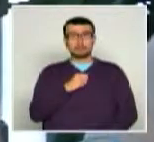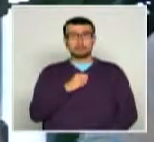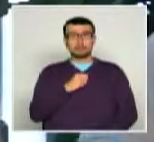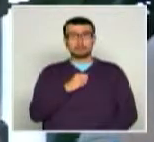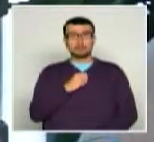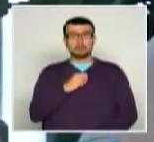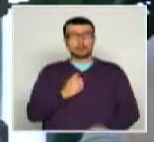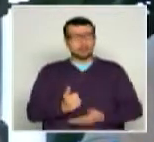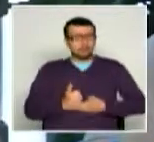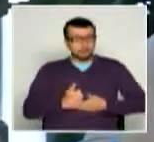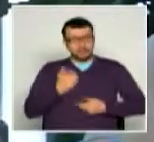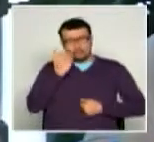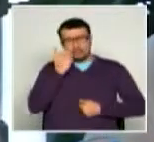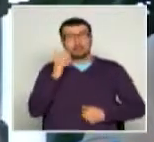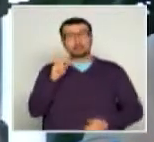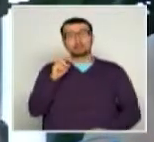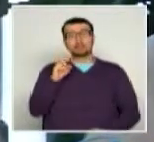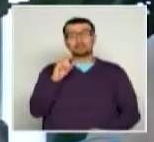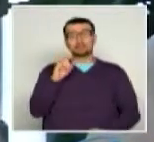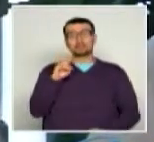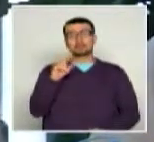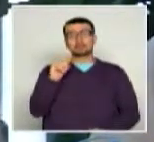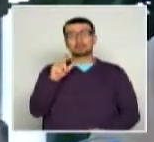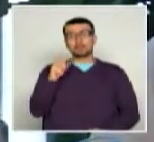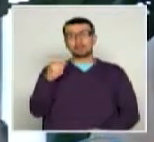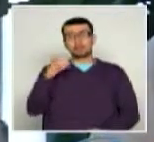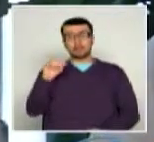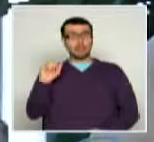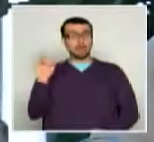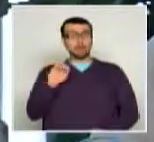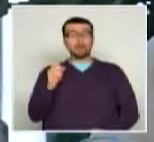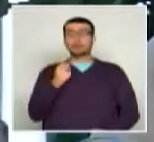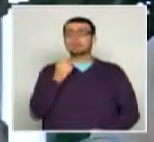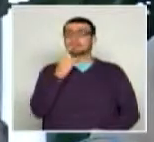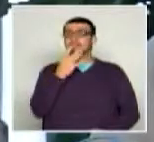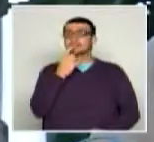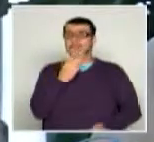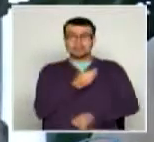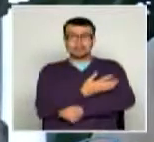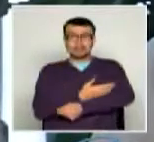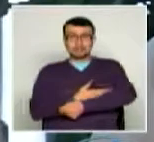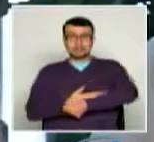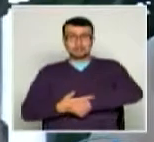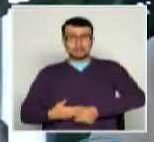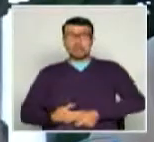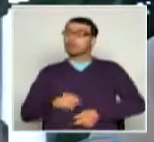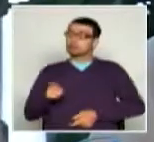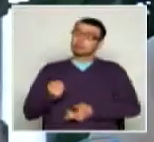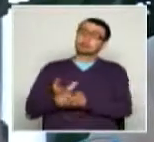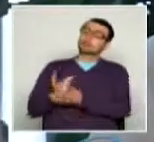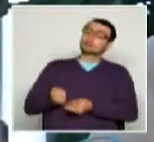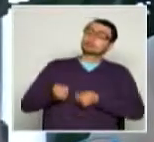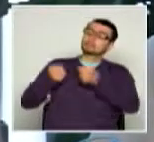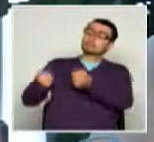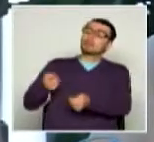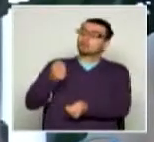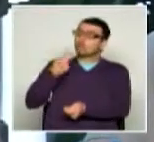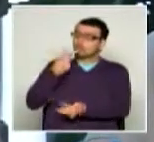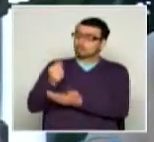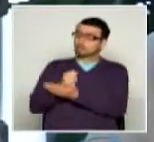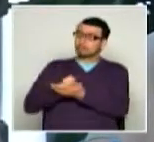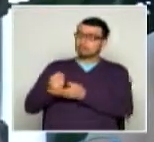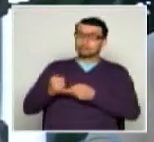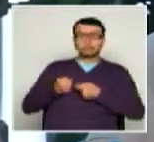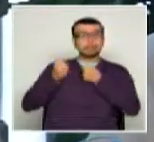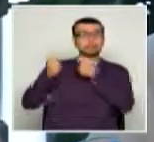neuralgias y de diabetes especialmente, y se les recomienda ciertos medicamentos que